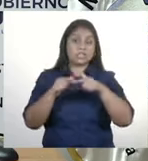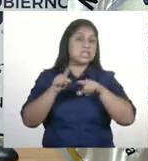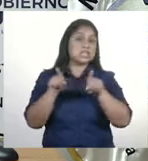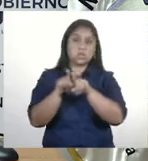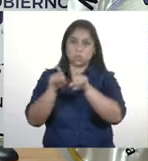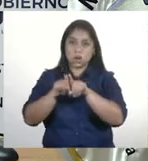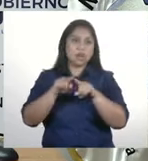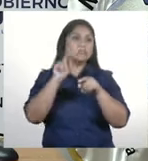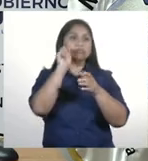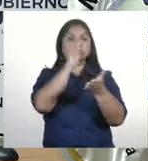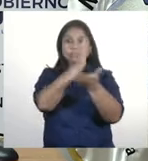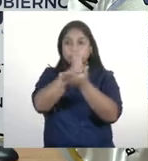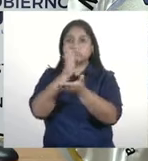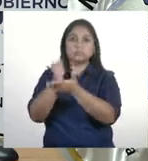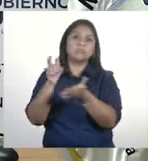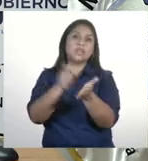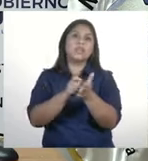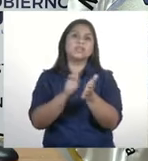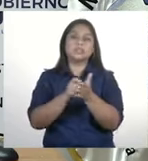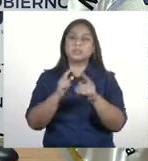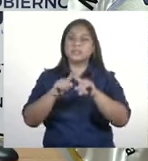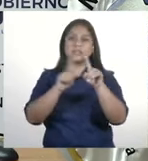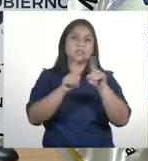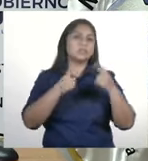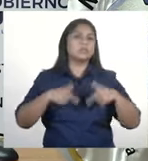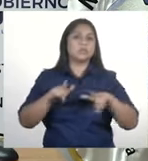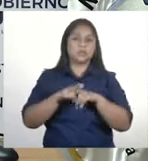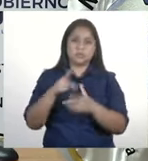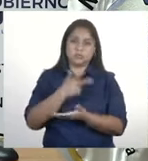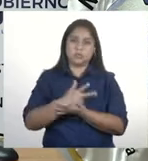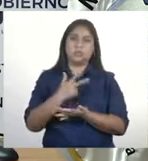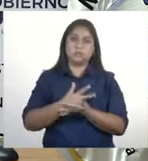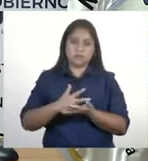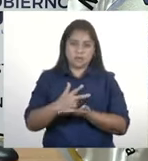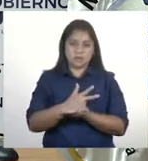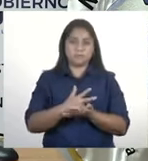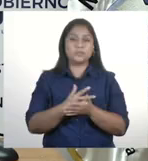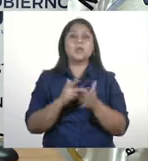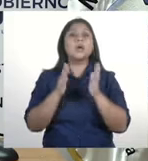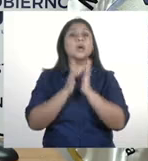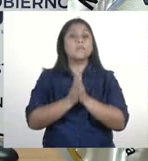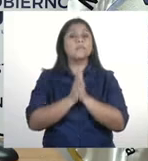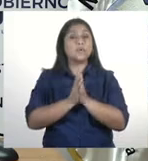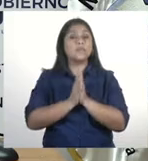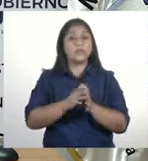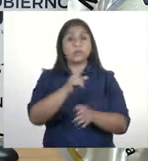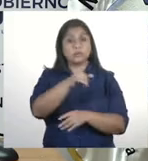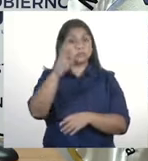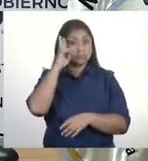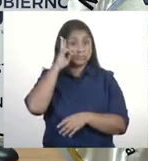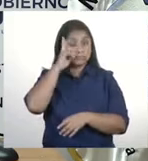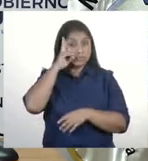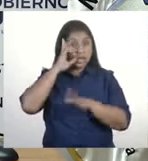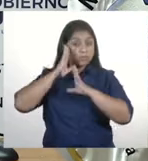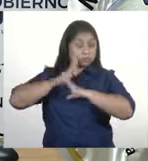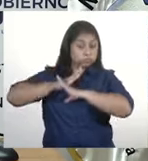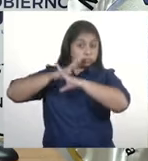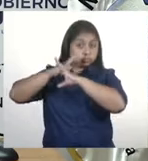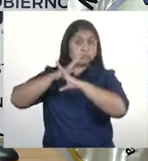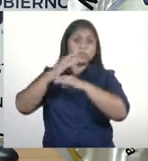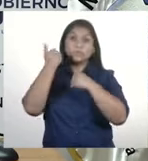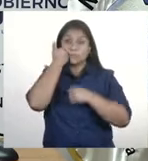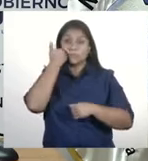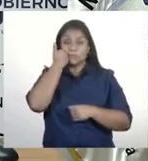acción en diferentes zonas del departamento de Guatemala. Favor, recordemos que para contener la